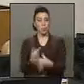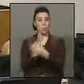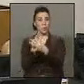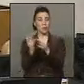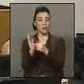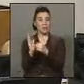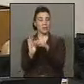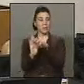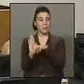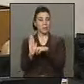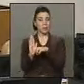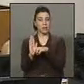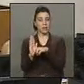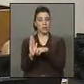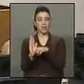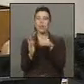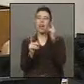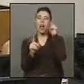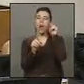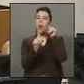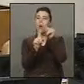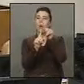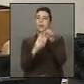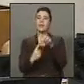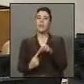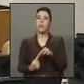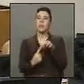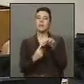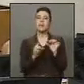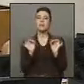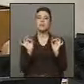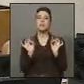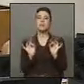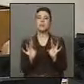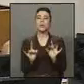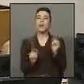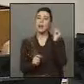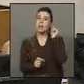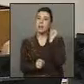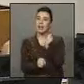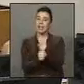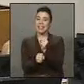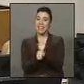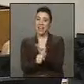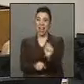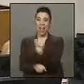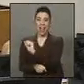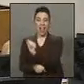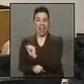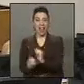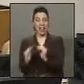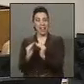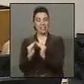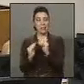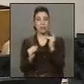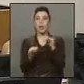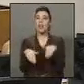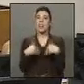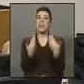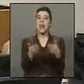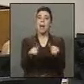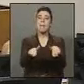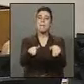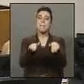proyecto tenía como uno de sus objetivos principales establecer que las trabajadoras de casa particular tengan los mismos